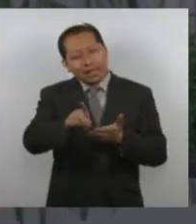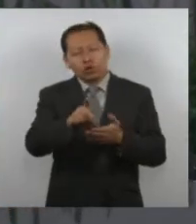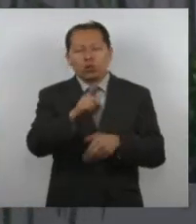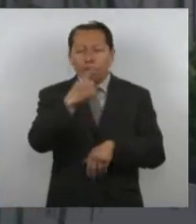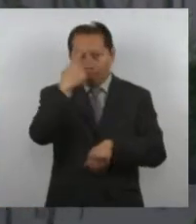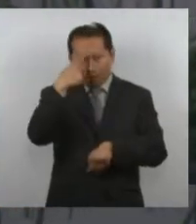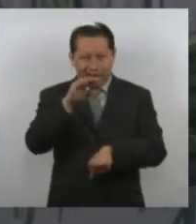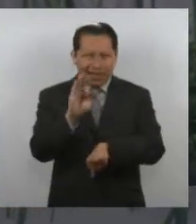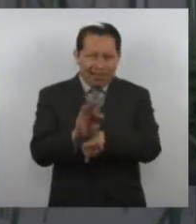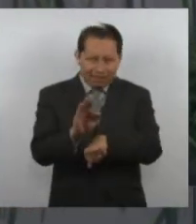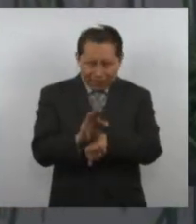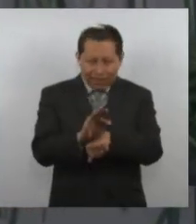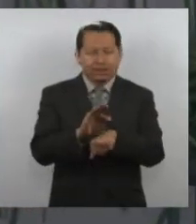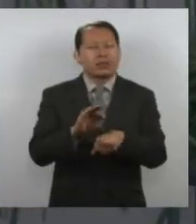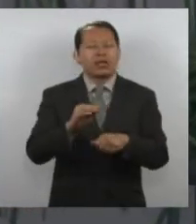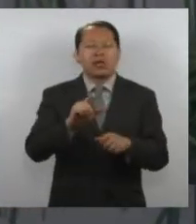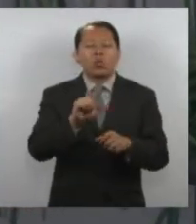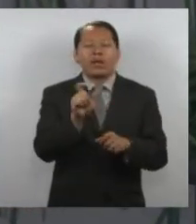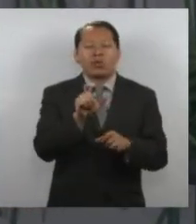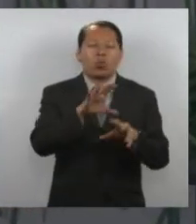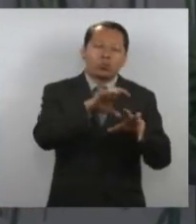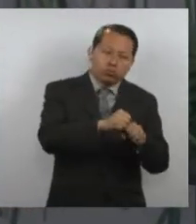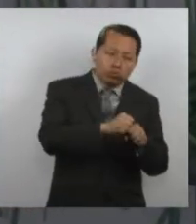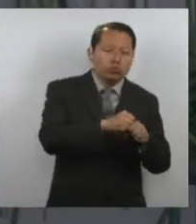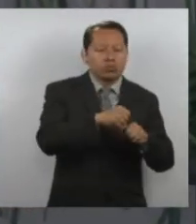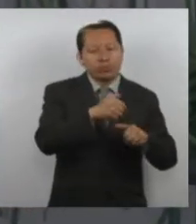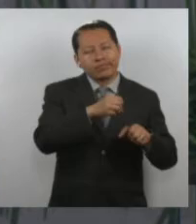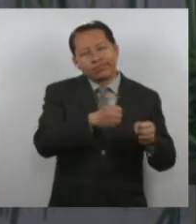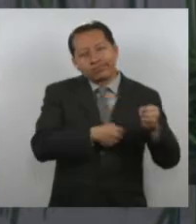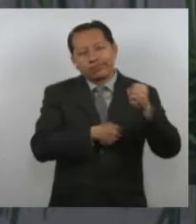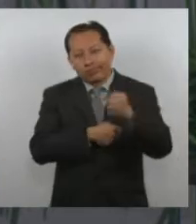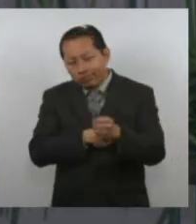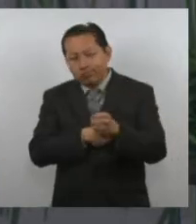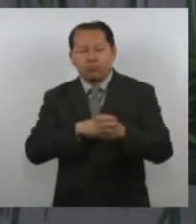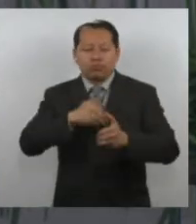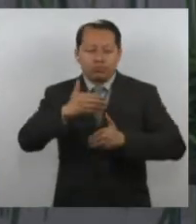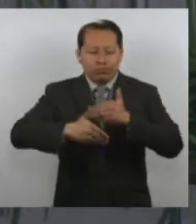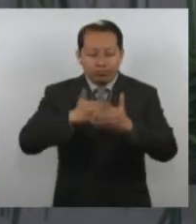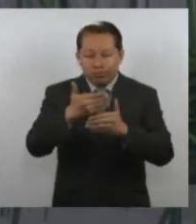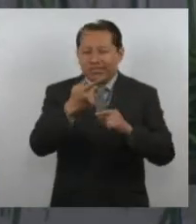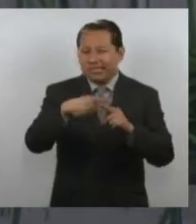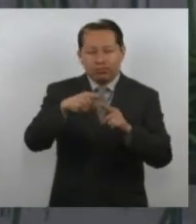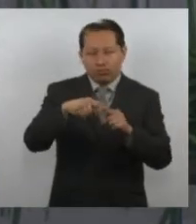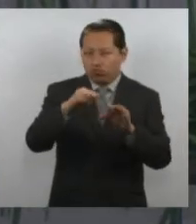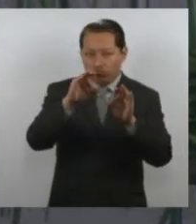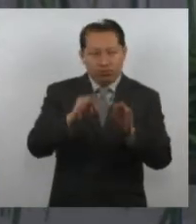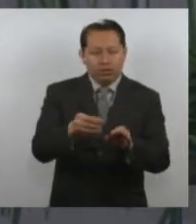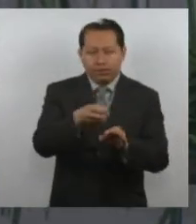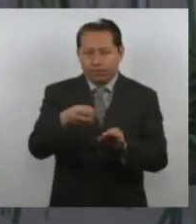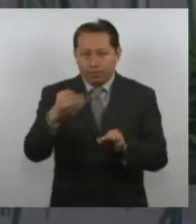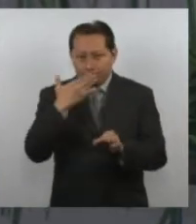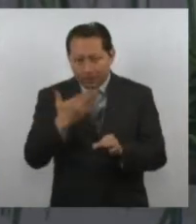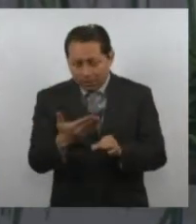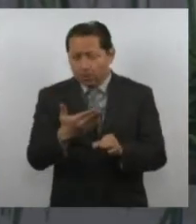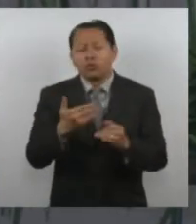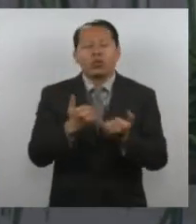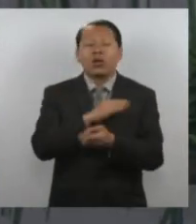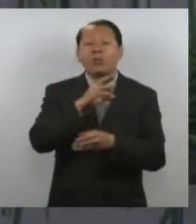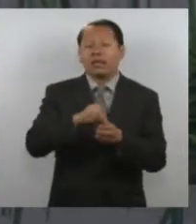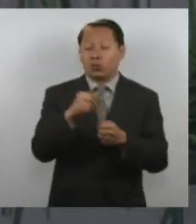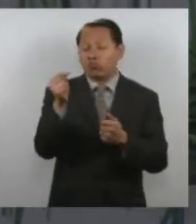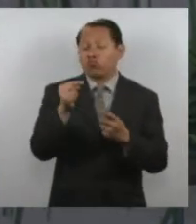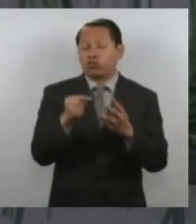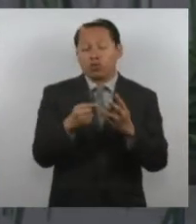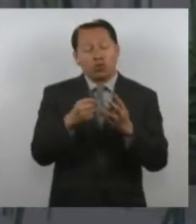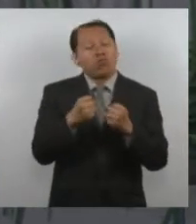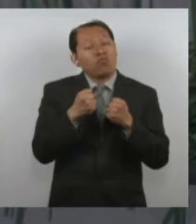proceso. Entonces necesitamos checar bien específicamente, va a ser los puntos álgidos de estos análisis, yo supongo